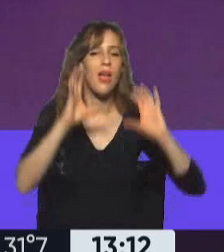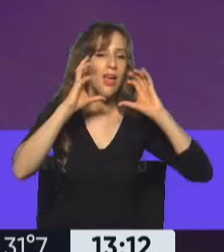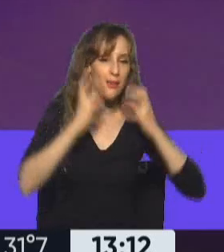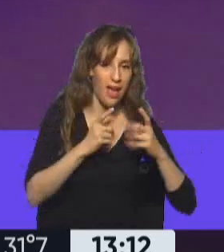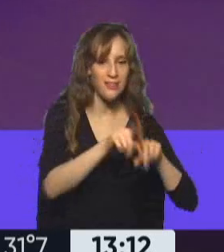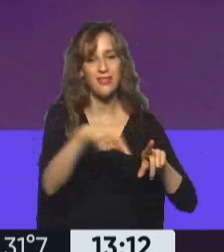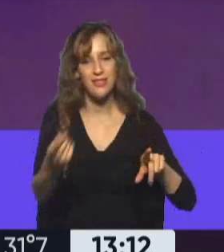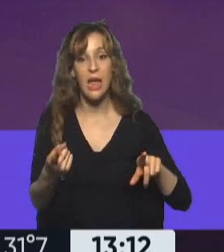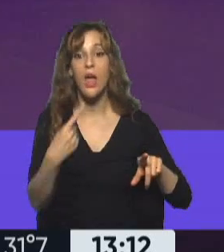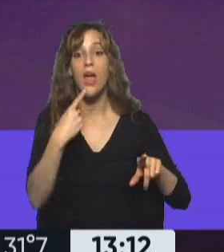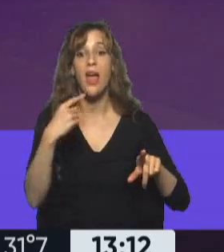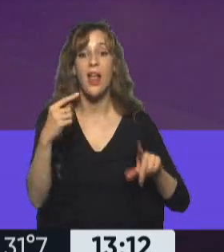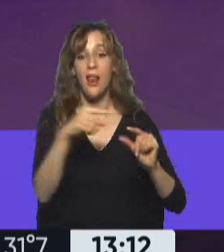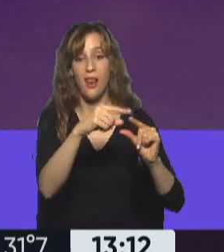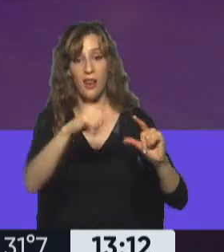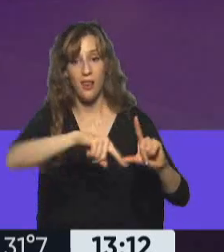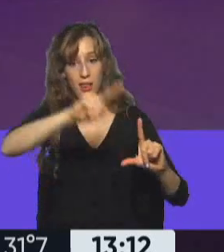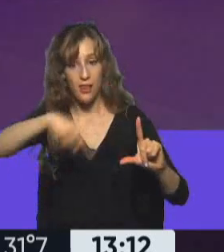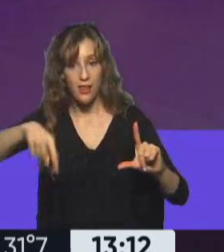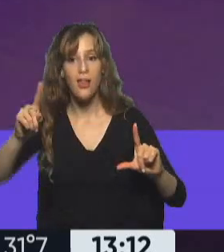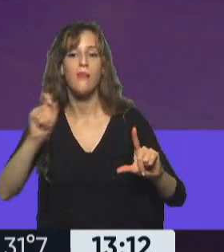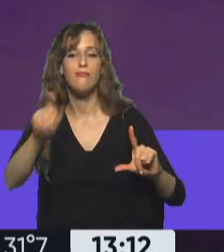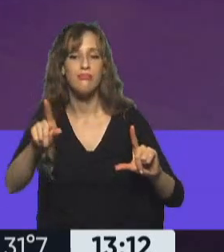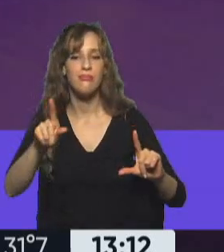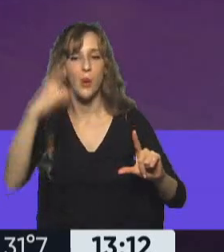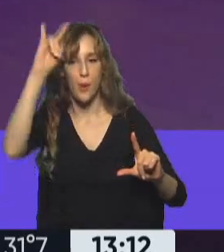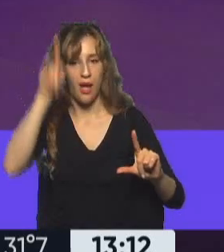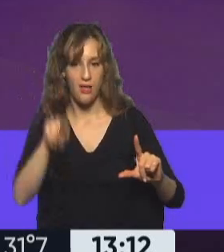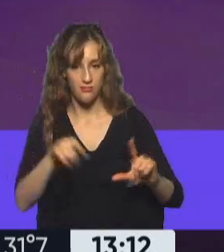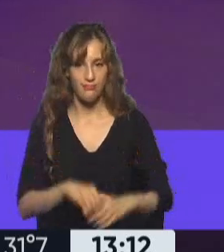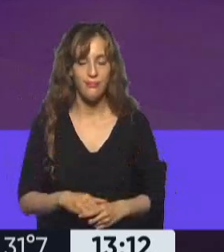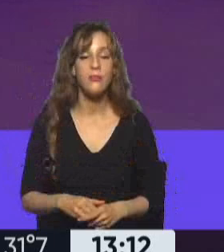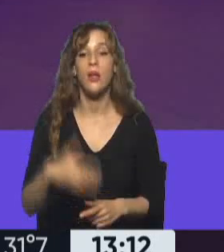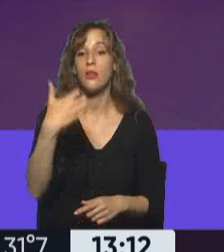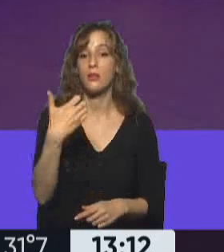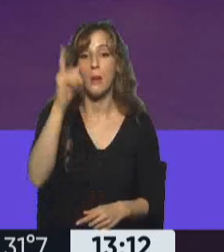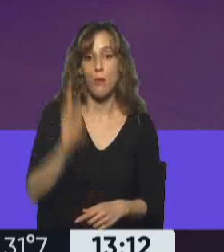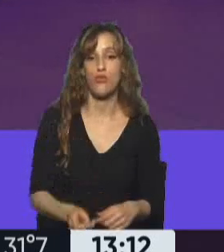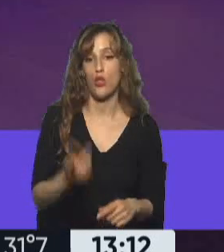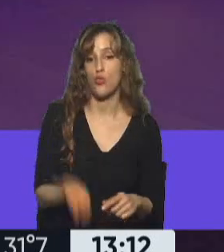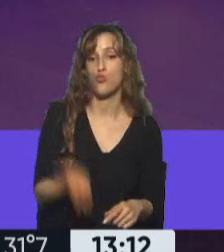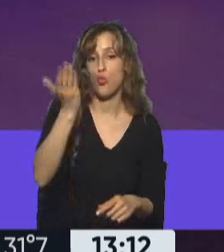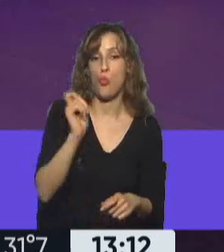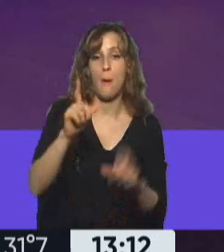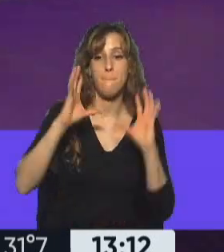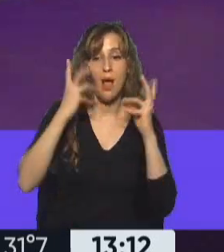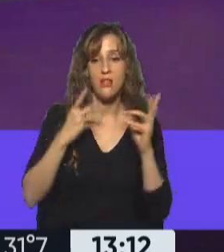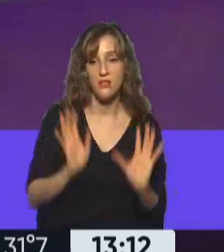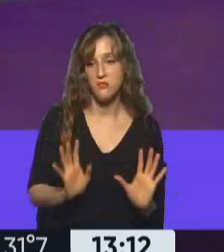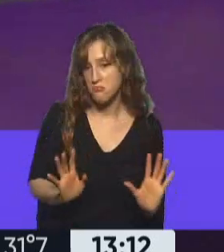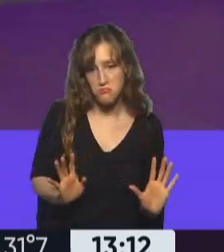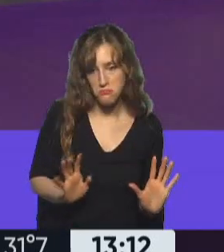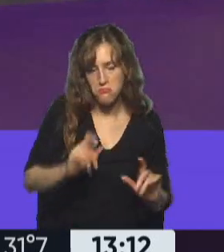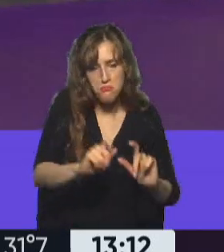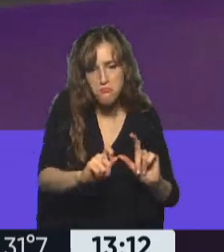Fíjense el maíz que en noviembre hace esta curvita es el 6% de suba. sube apenitas, digo, tuvo momentos en donde subió mucho